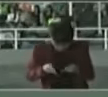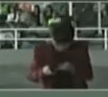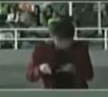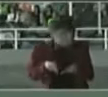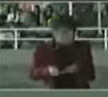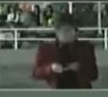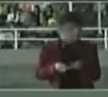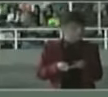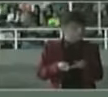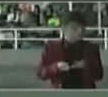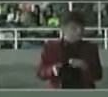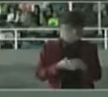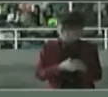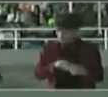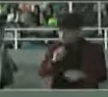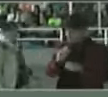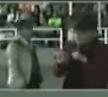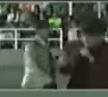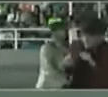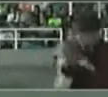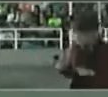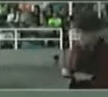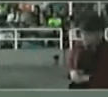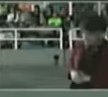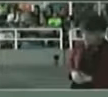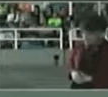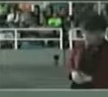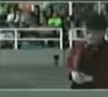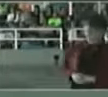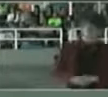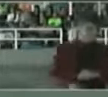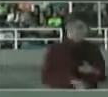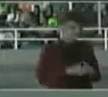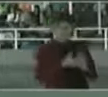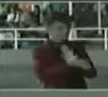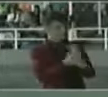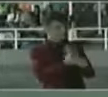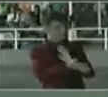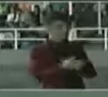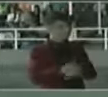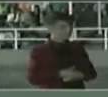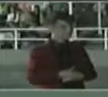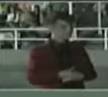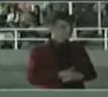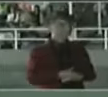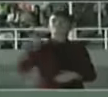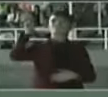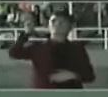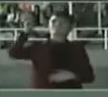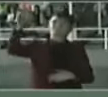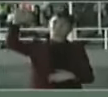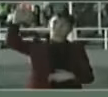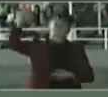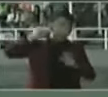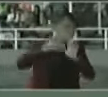siempre que era entrevistado, interrogado, decía: así ha dicho Jehová.